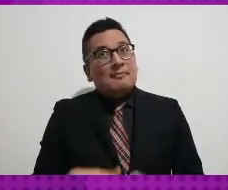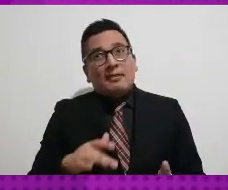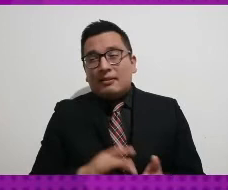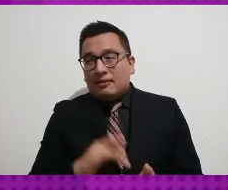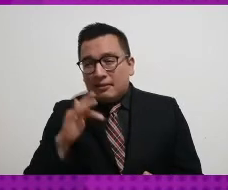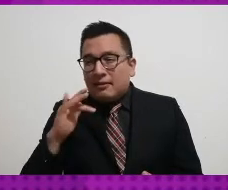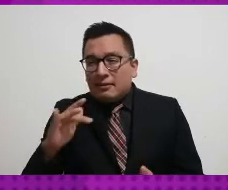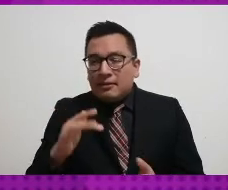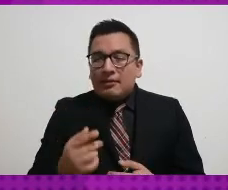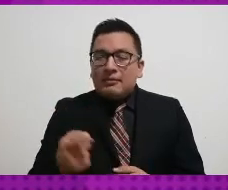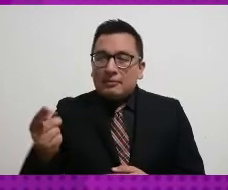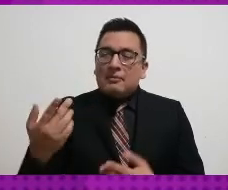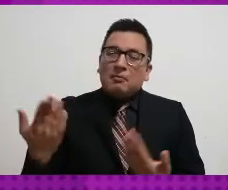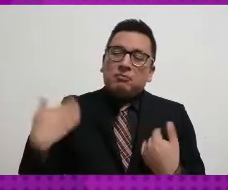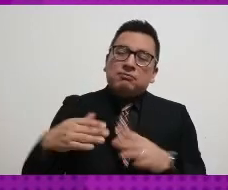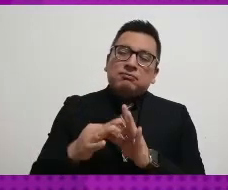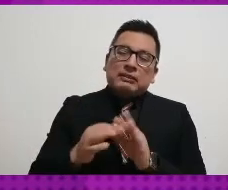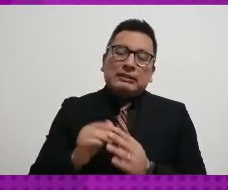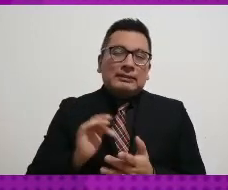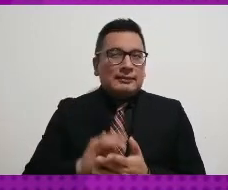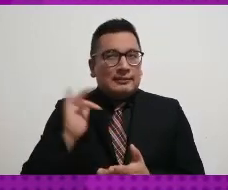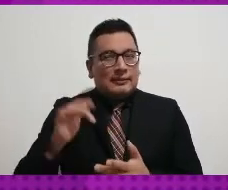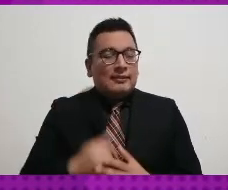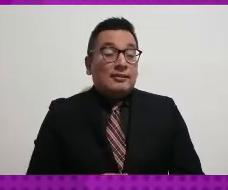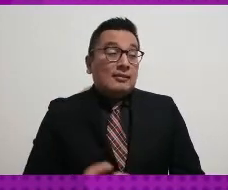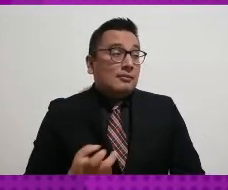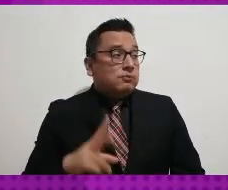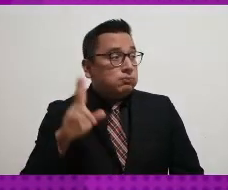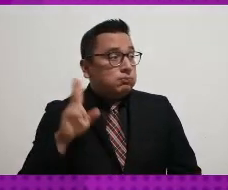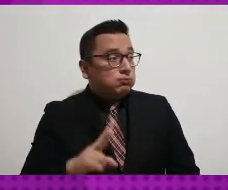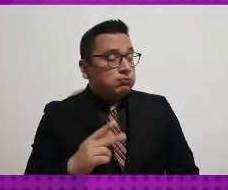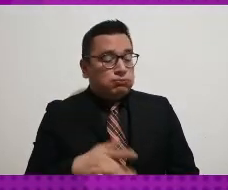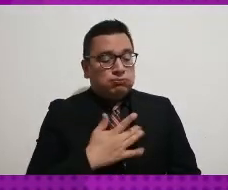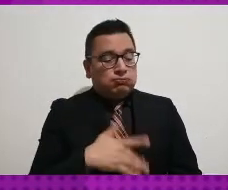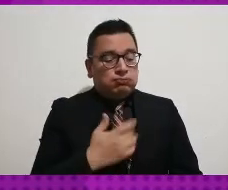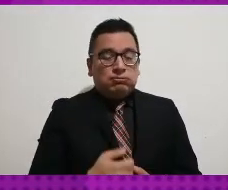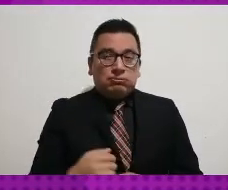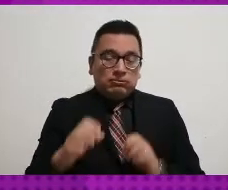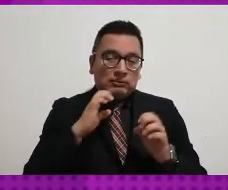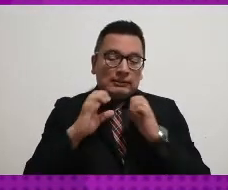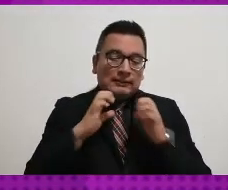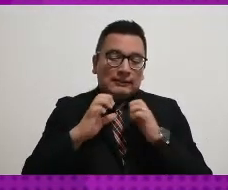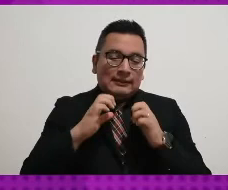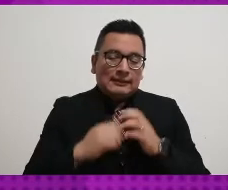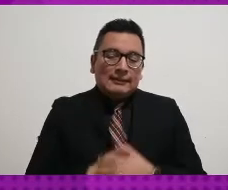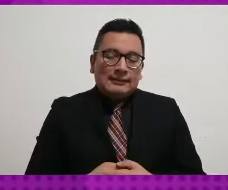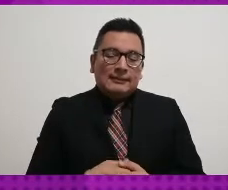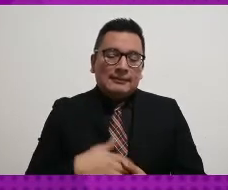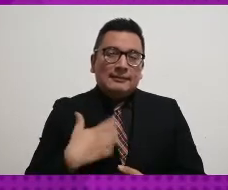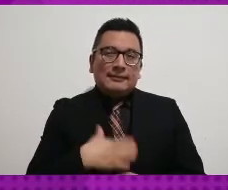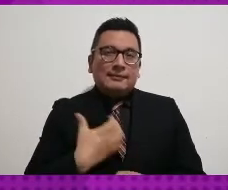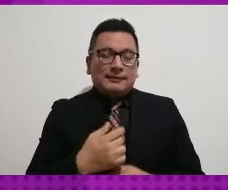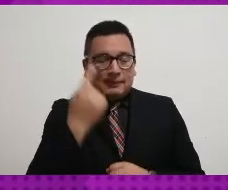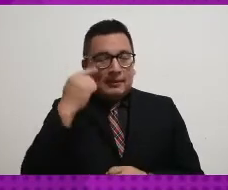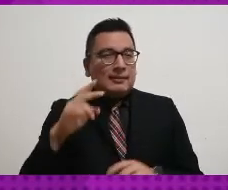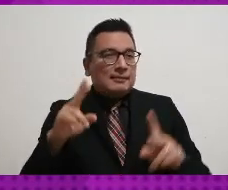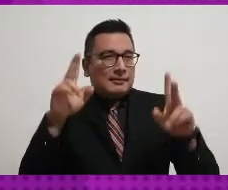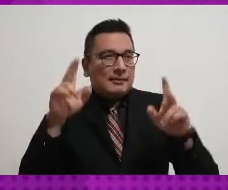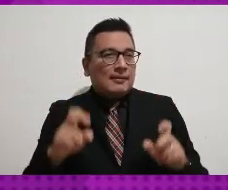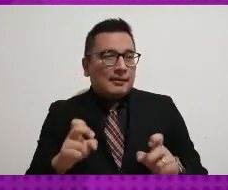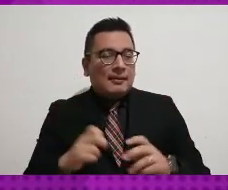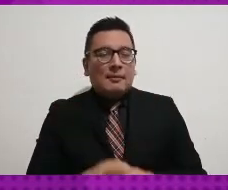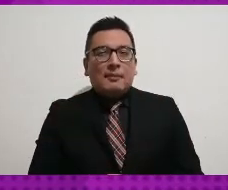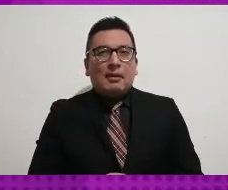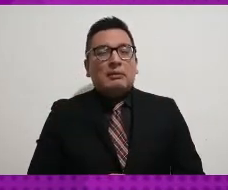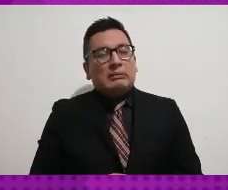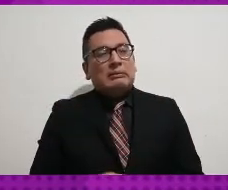Muchas gracias por sus respuestas, comisionado presidente. La verdad que fue un placer esta entrevista con usted para hablar